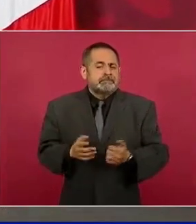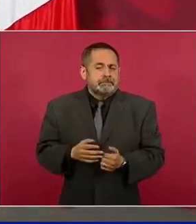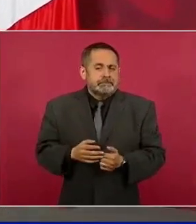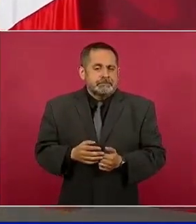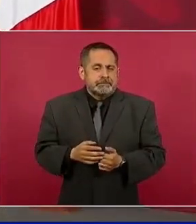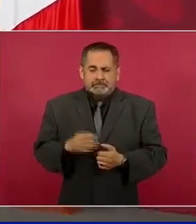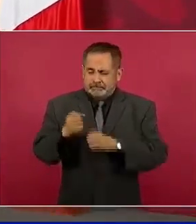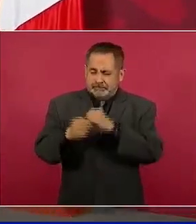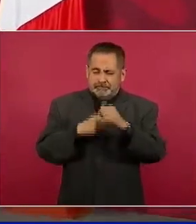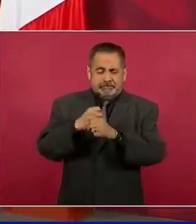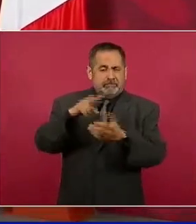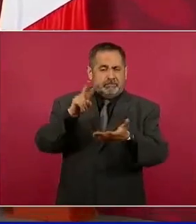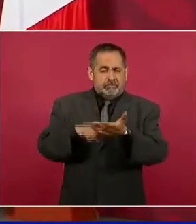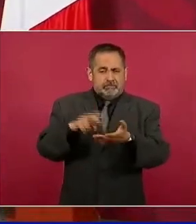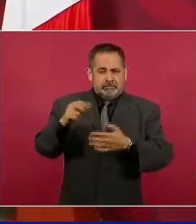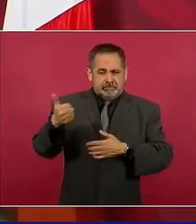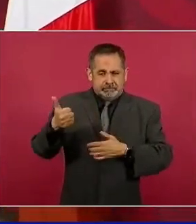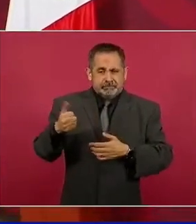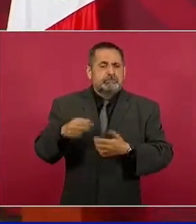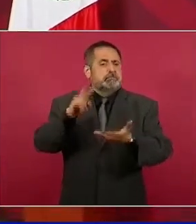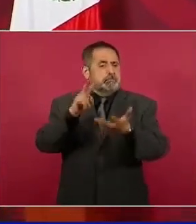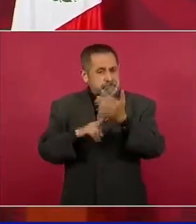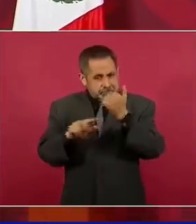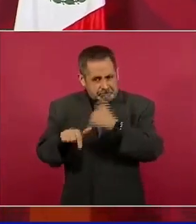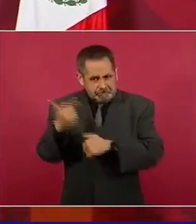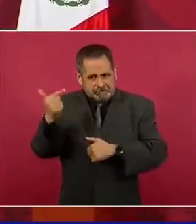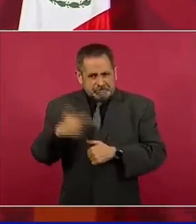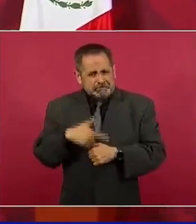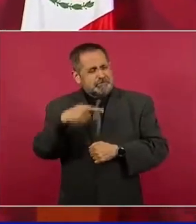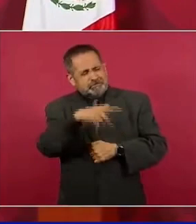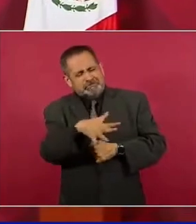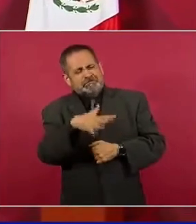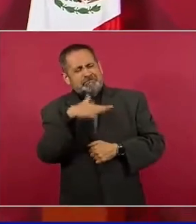el 2006, en el 12, fraudes